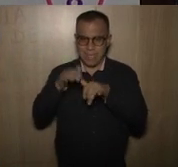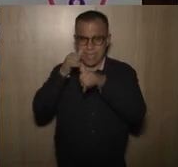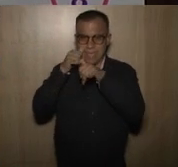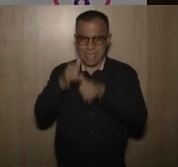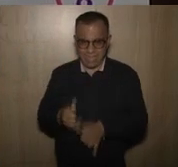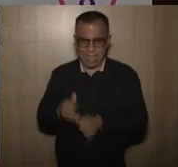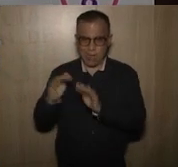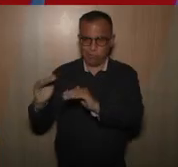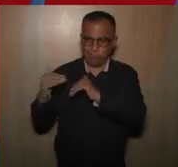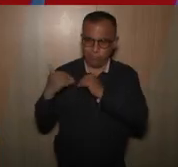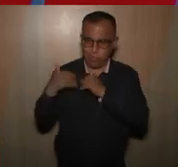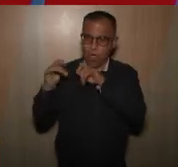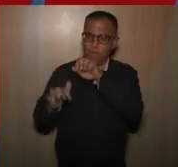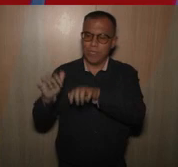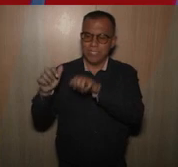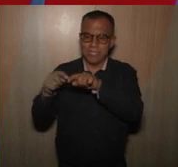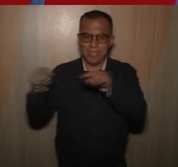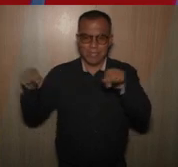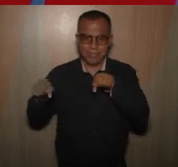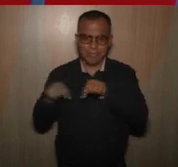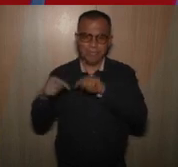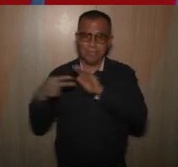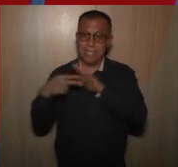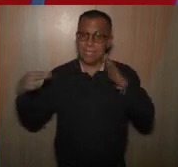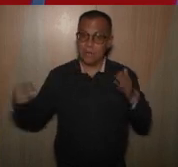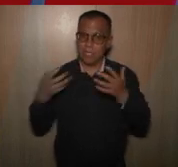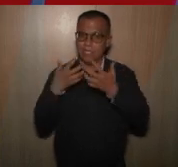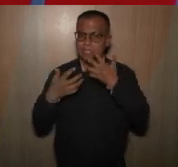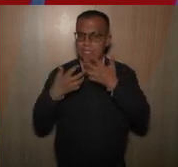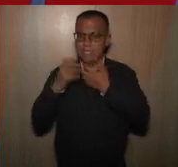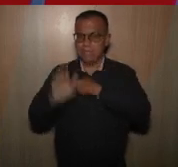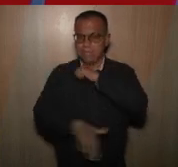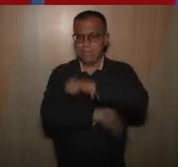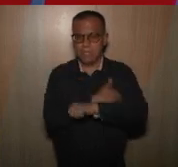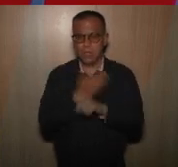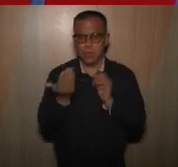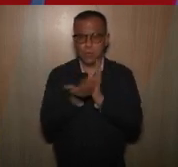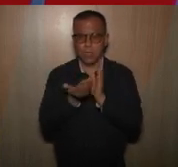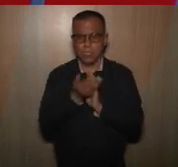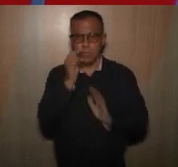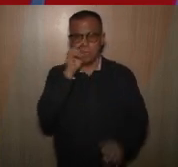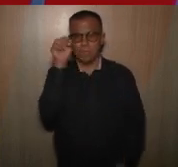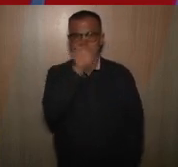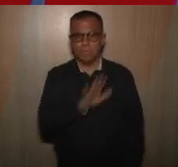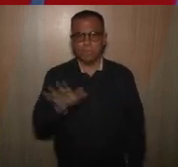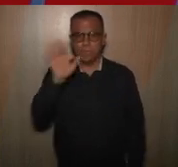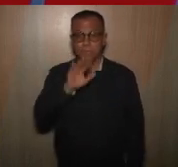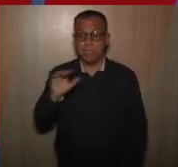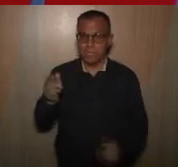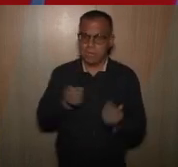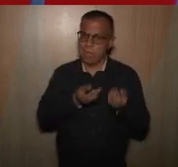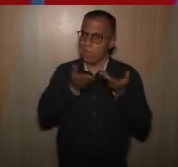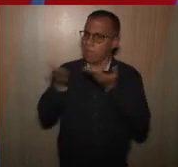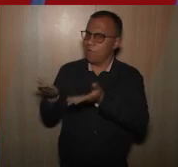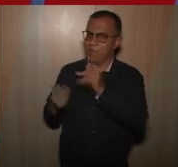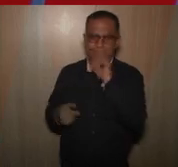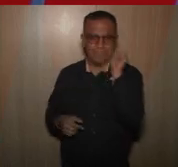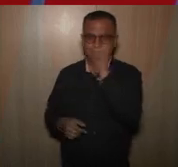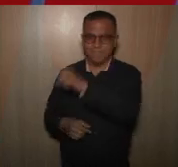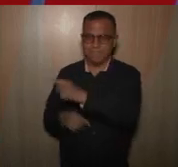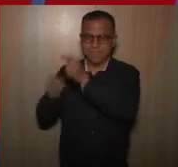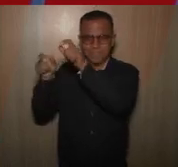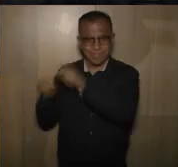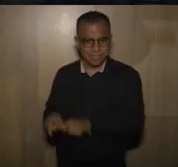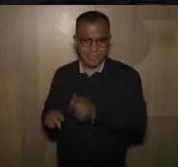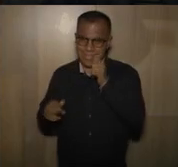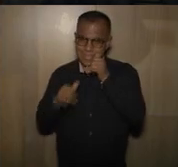Quirama, el jefe de la Oficina de Tecnología y Sistemas de Información del Ministerio de Educación Nacional, a quien traslado la siguiente pregunta.